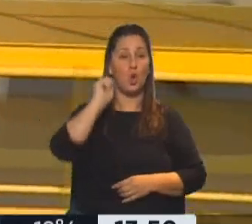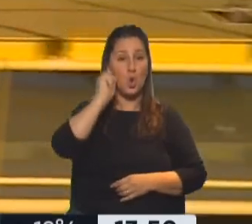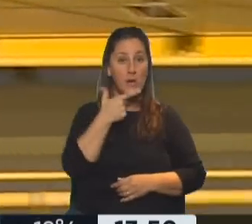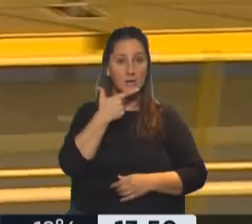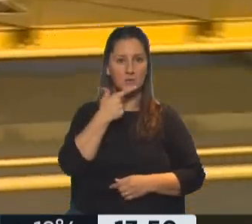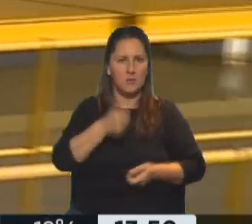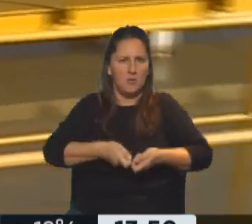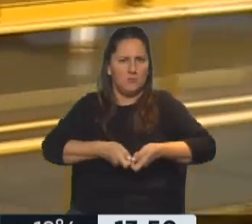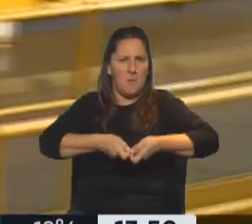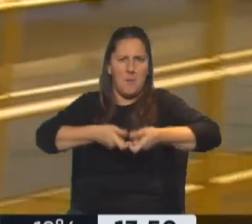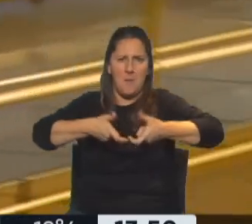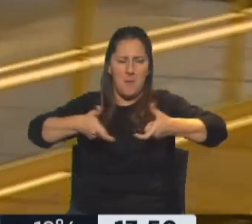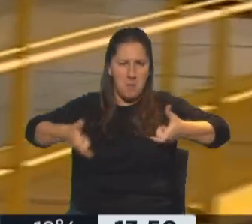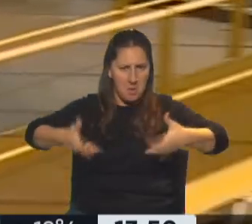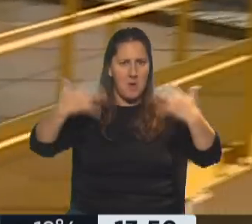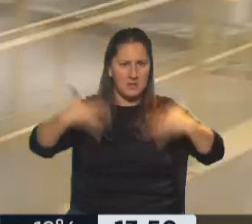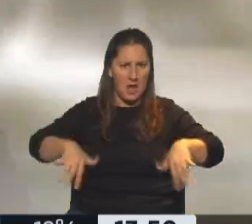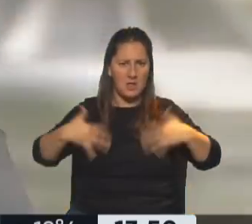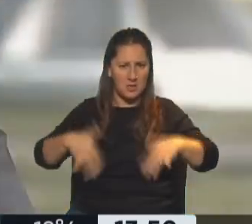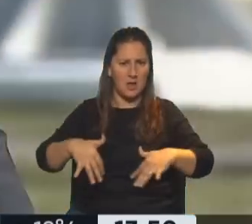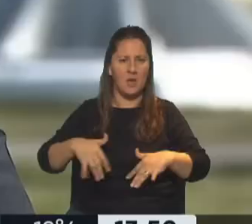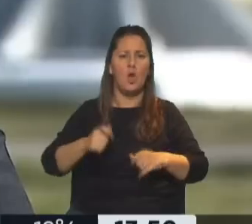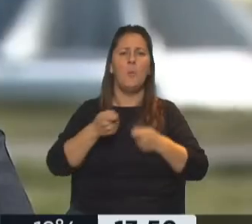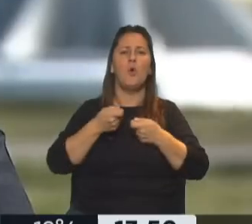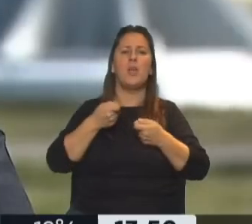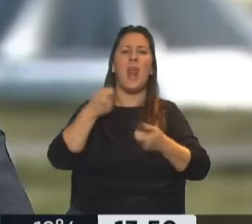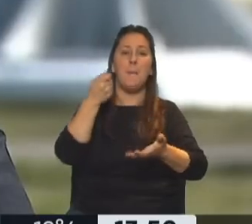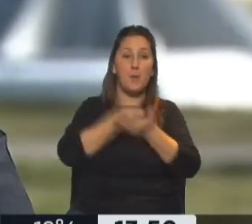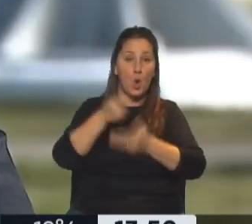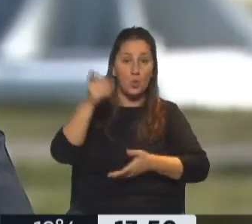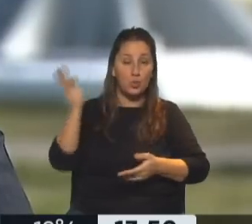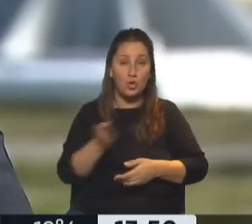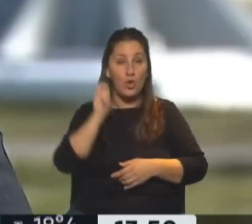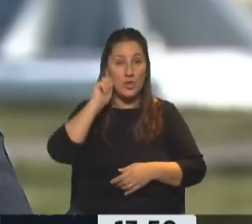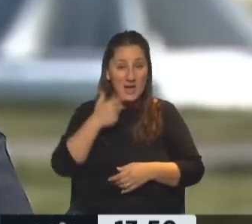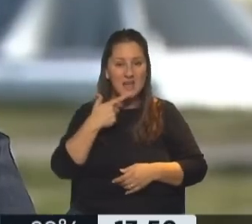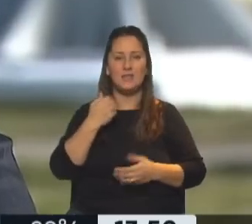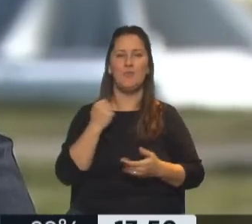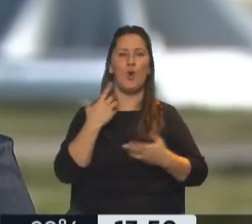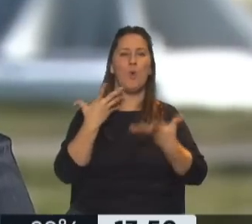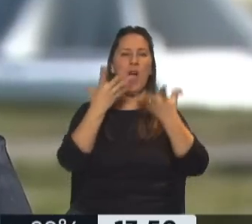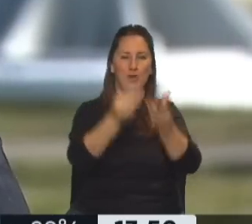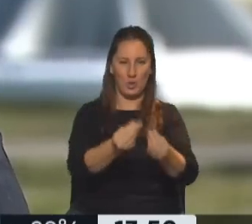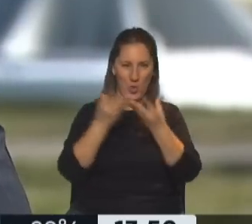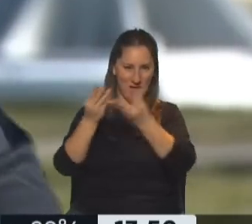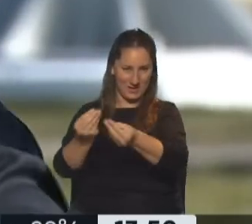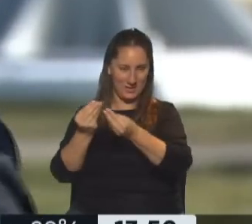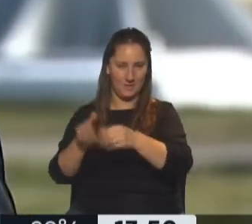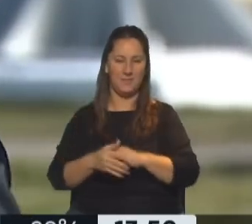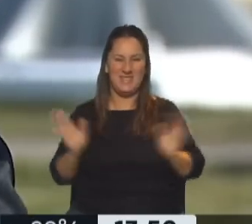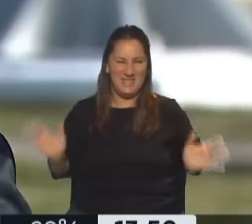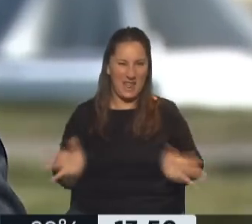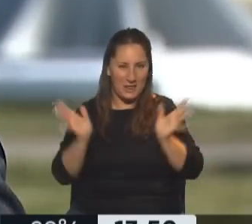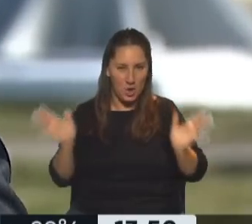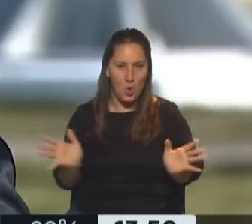crezca enormemente, porque dimos incentivos a la producción de gas, a la exploración y a la producción de gas. Lo cierto